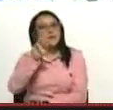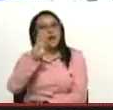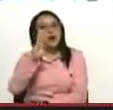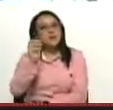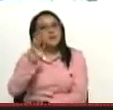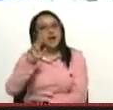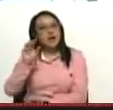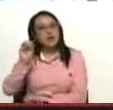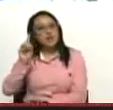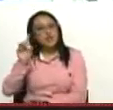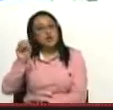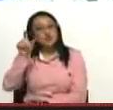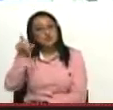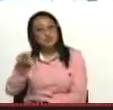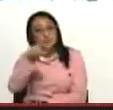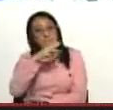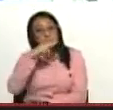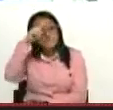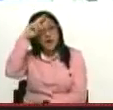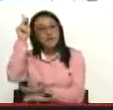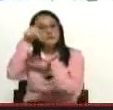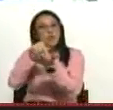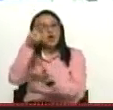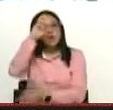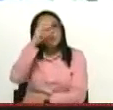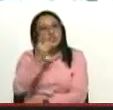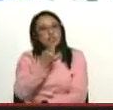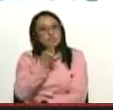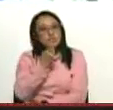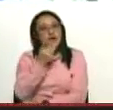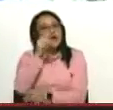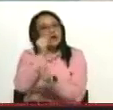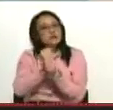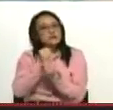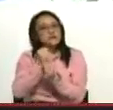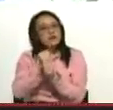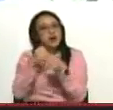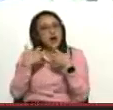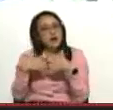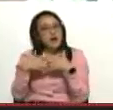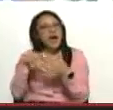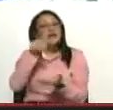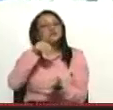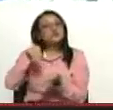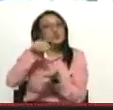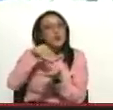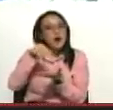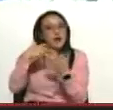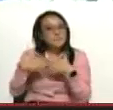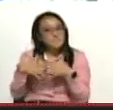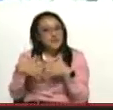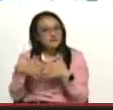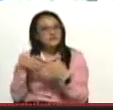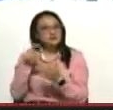sus padres se fueron a la República Dominicana a trabajar en la industria del azúcar